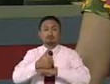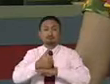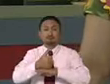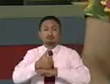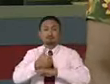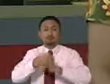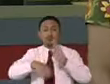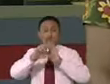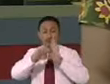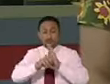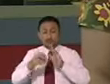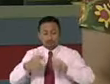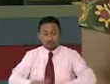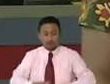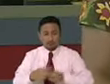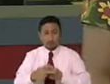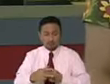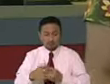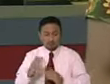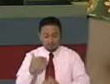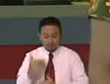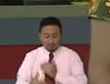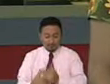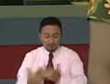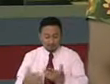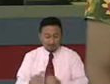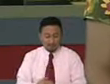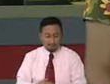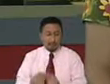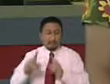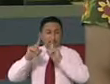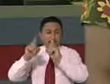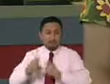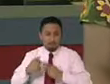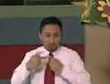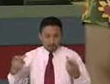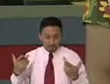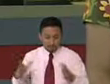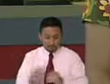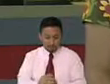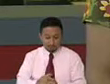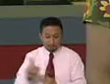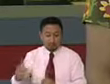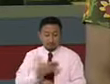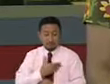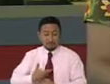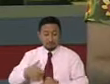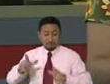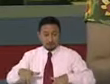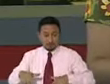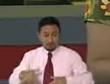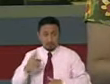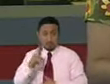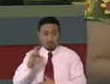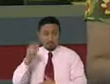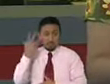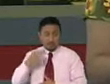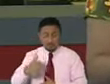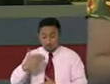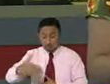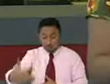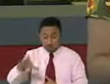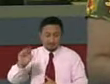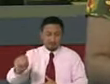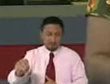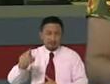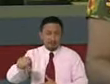sustentación como parte del pedido de consulta popular. Dentro de 20 días se deberá informar al presidente de la República para posteriormente que el primer